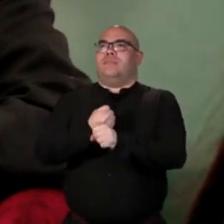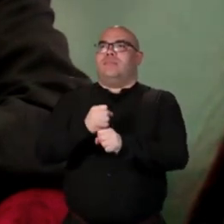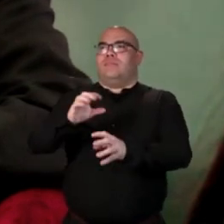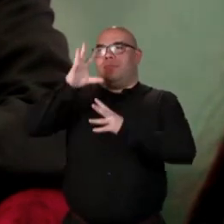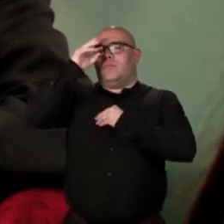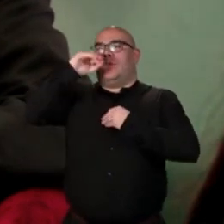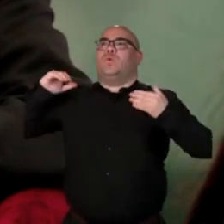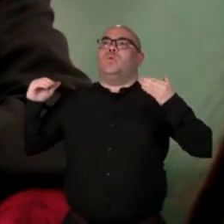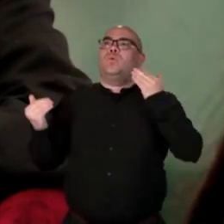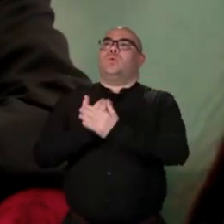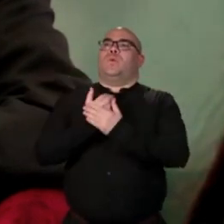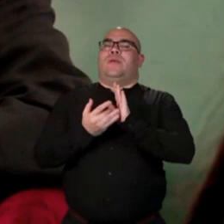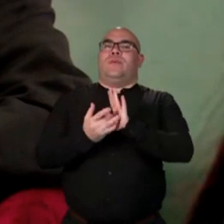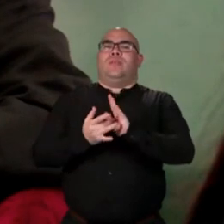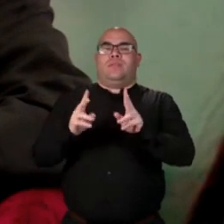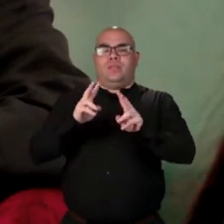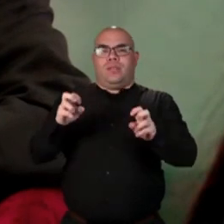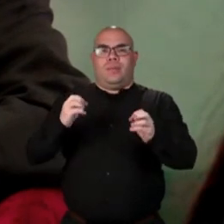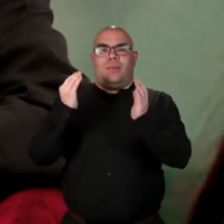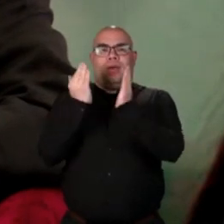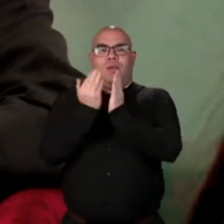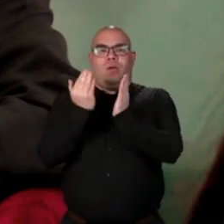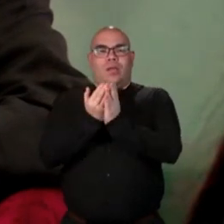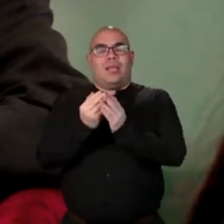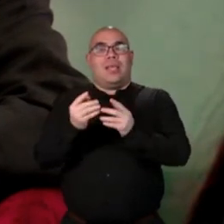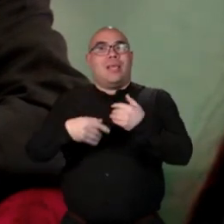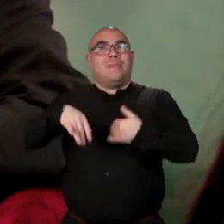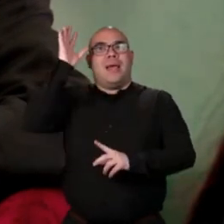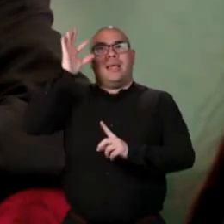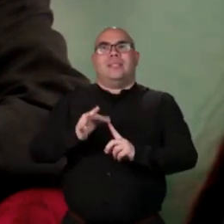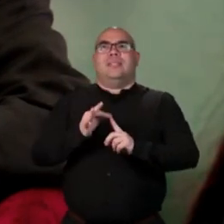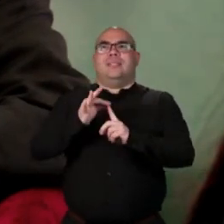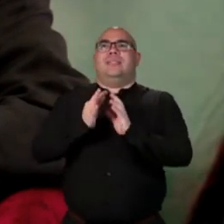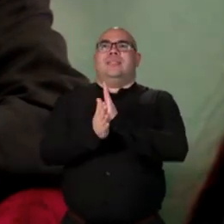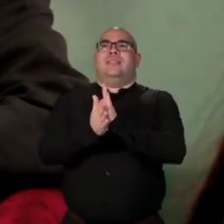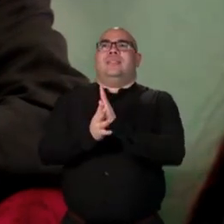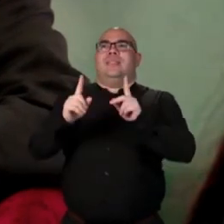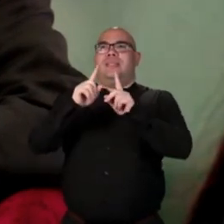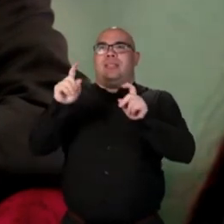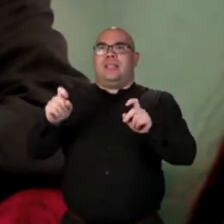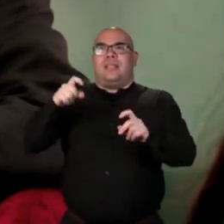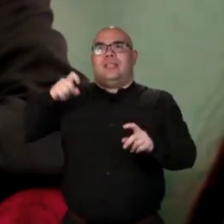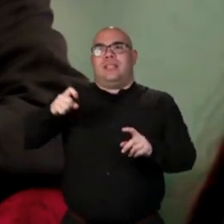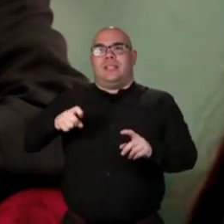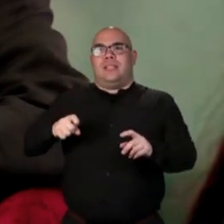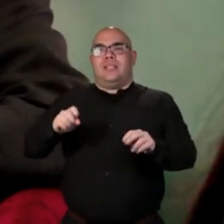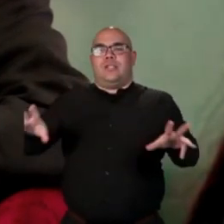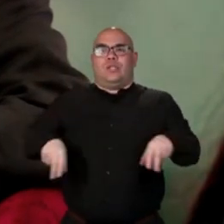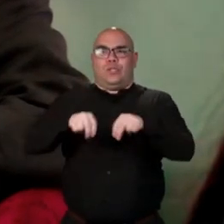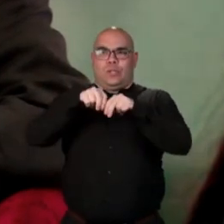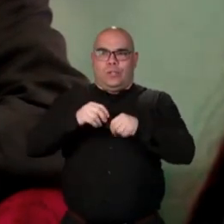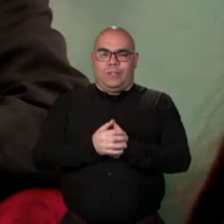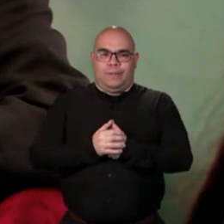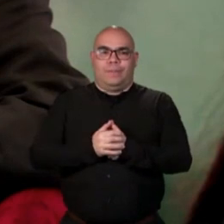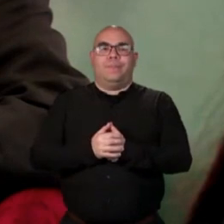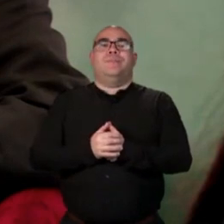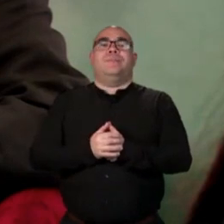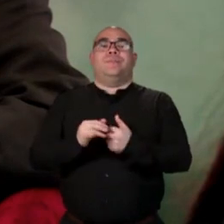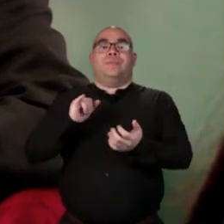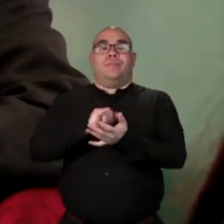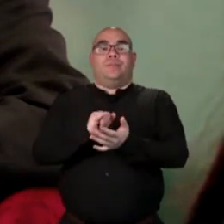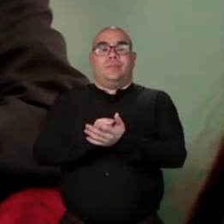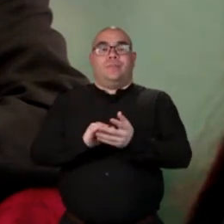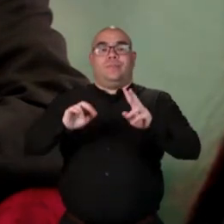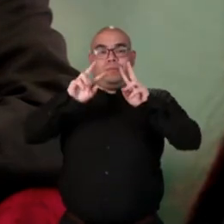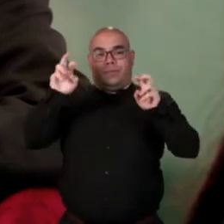sujetos educativos y especialmente con las necesidades de la sociedad. El segundo elemento que está en el corazón de este